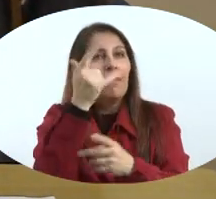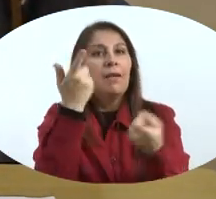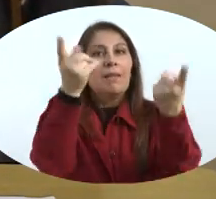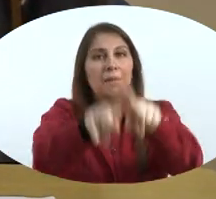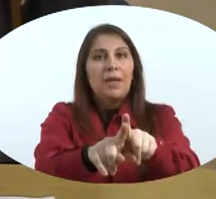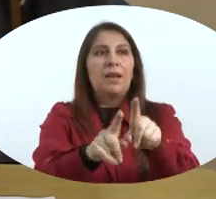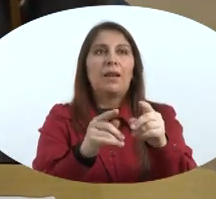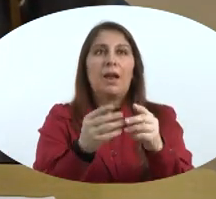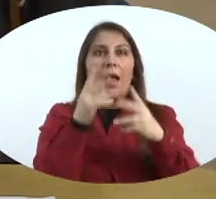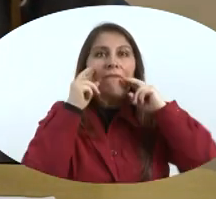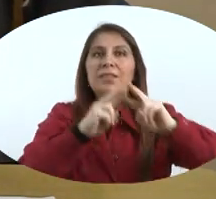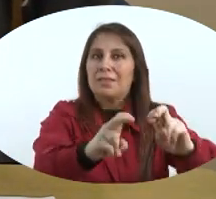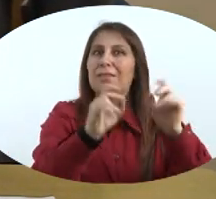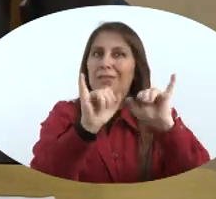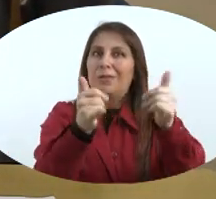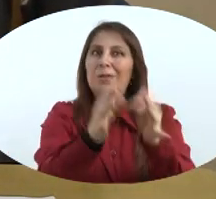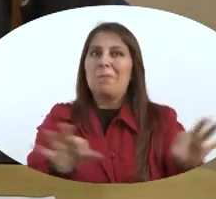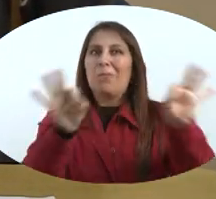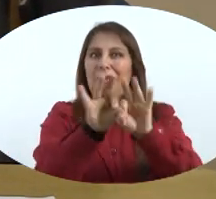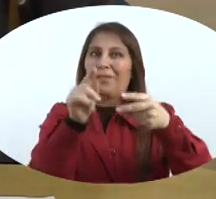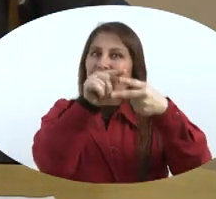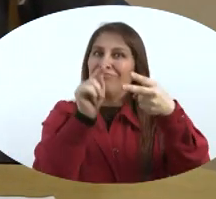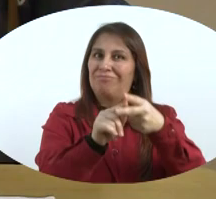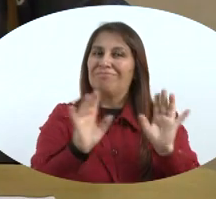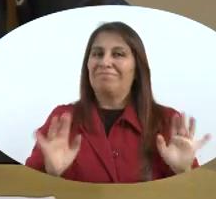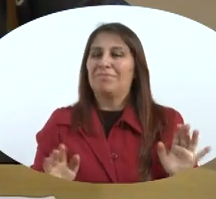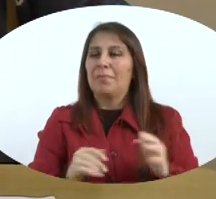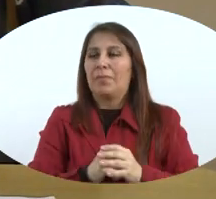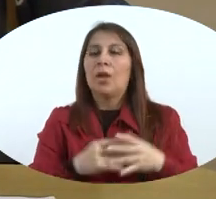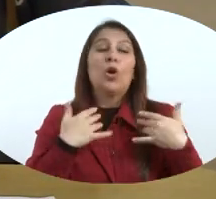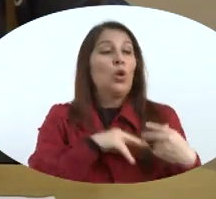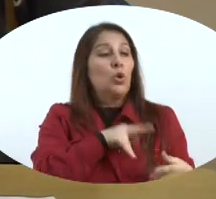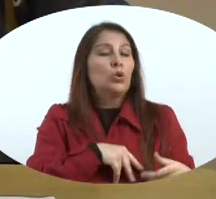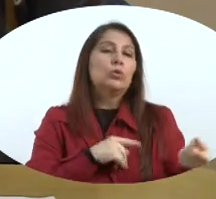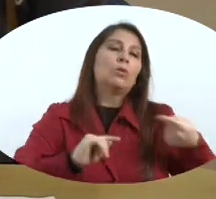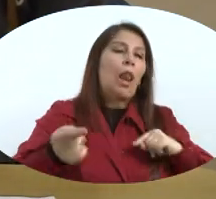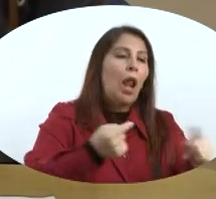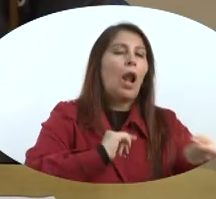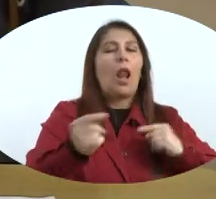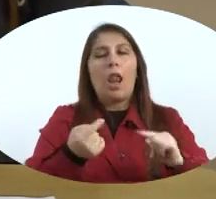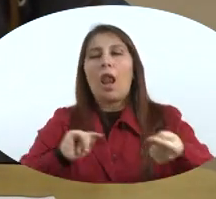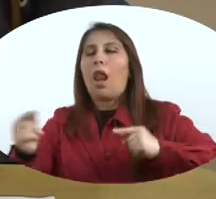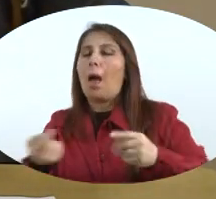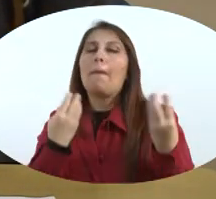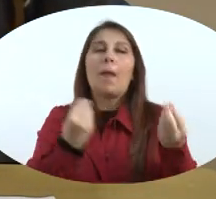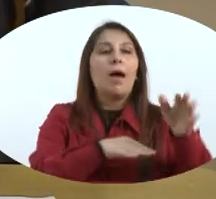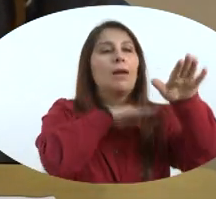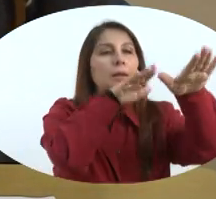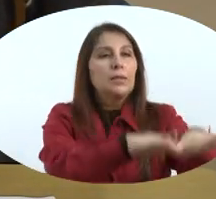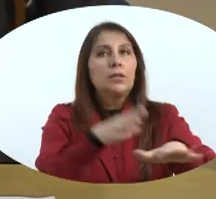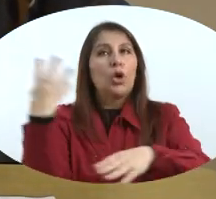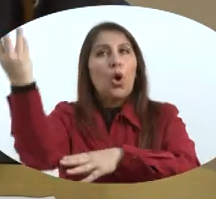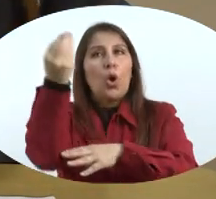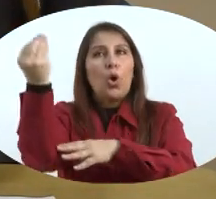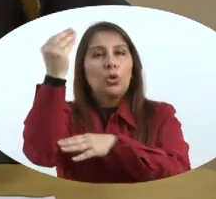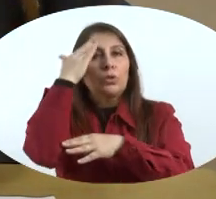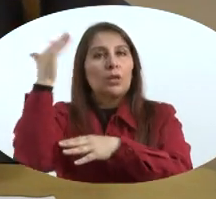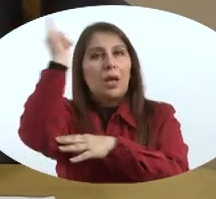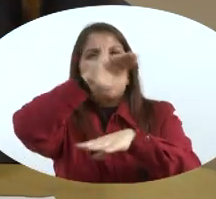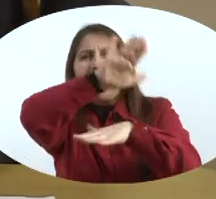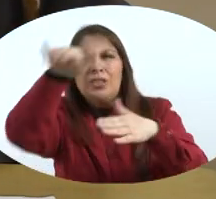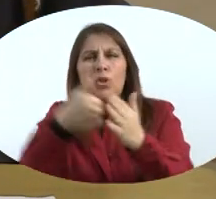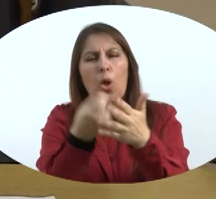esto es muy importante porque en medio de estas discusiones que estamos dando para de las representaciones el consejo académico y todo lo que viene